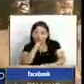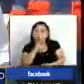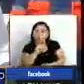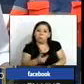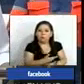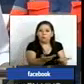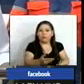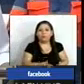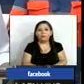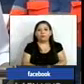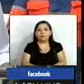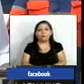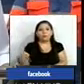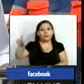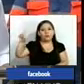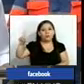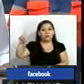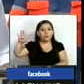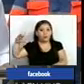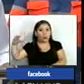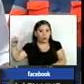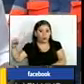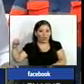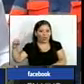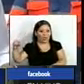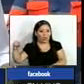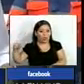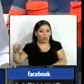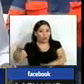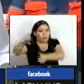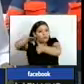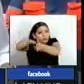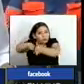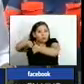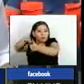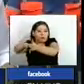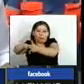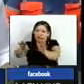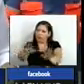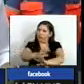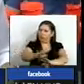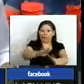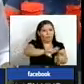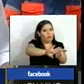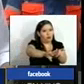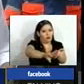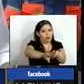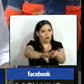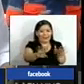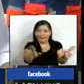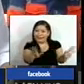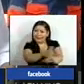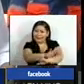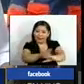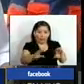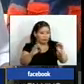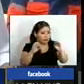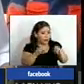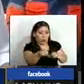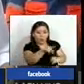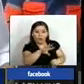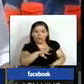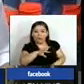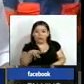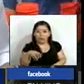recursos. 150 las hemos hecho de manera gratuita, sin cobrar a la familia, porque